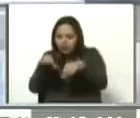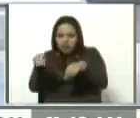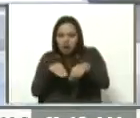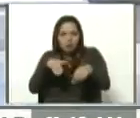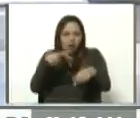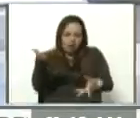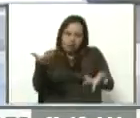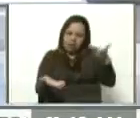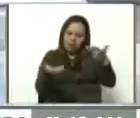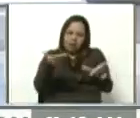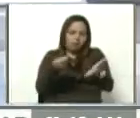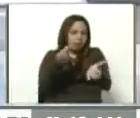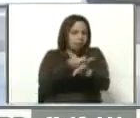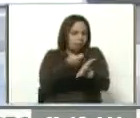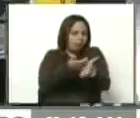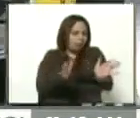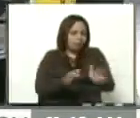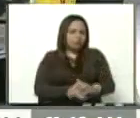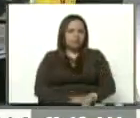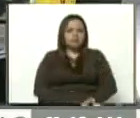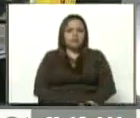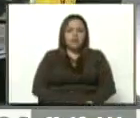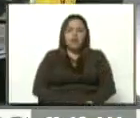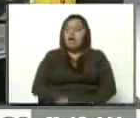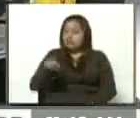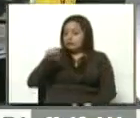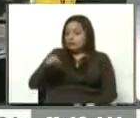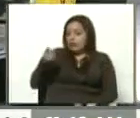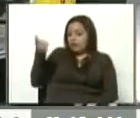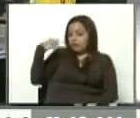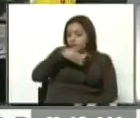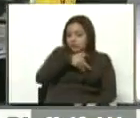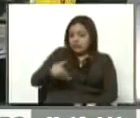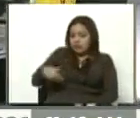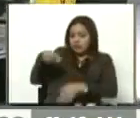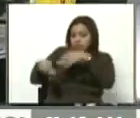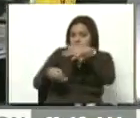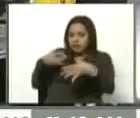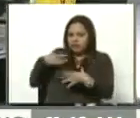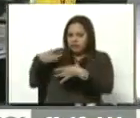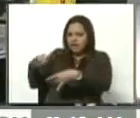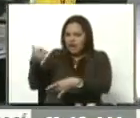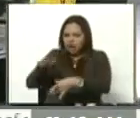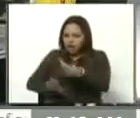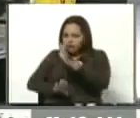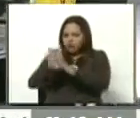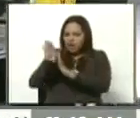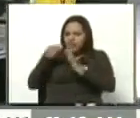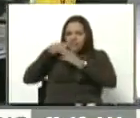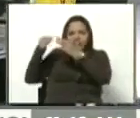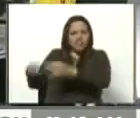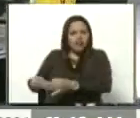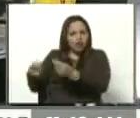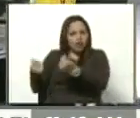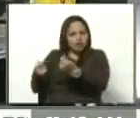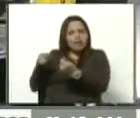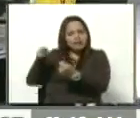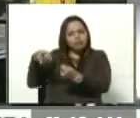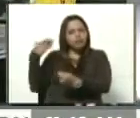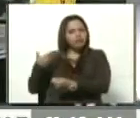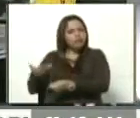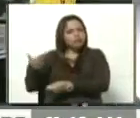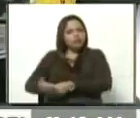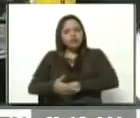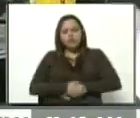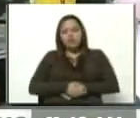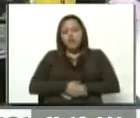precios. Eso es importante. Sí, no, y el presidente allí habló de un tema interesante que tiene que ver que está creciendo la economía real, que eso es lo importante.